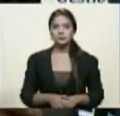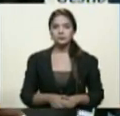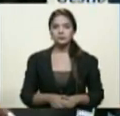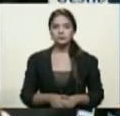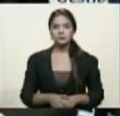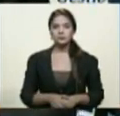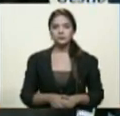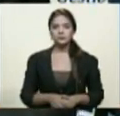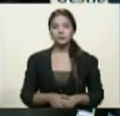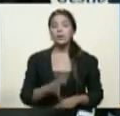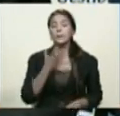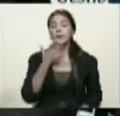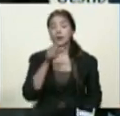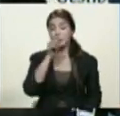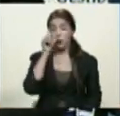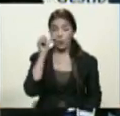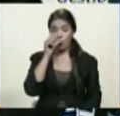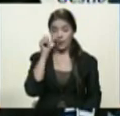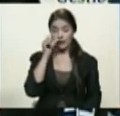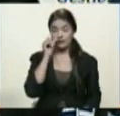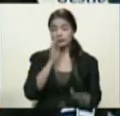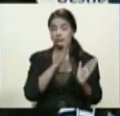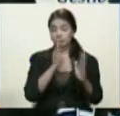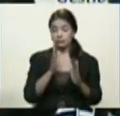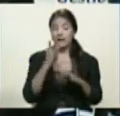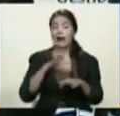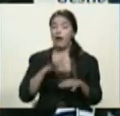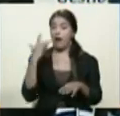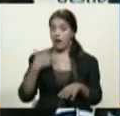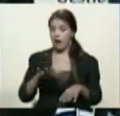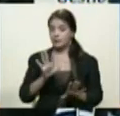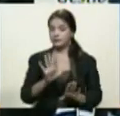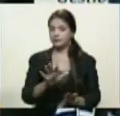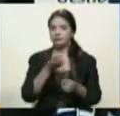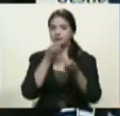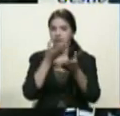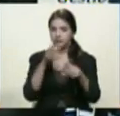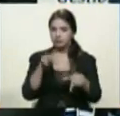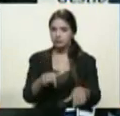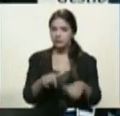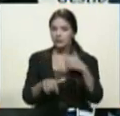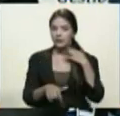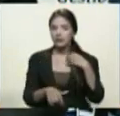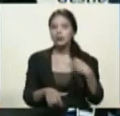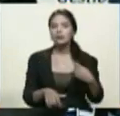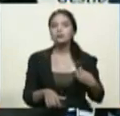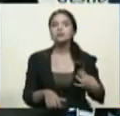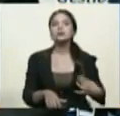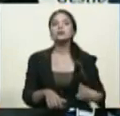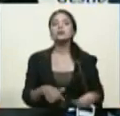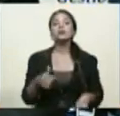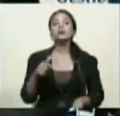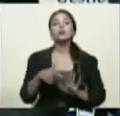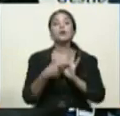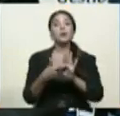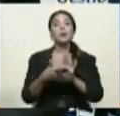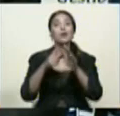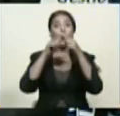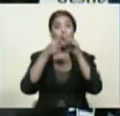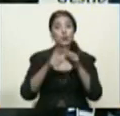casos de droga esto es muy grave lo que voy a mencionar acá y voy a demostrarlo con